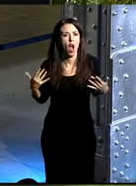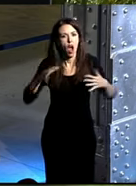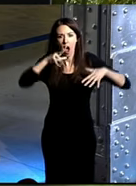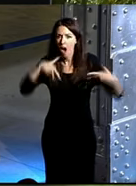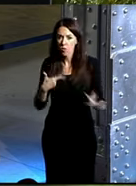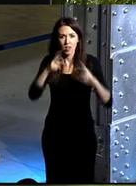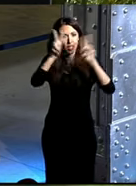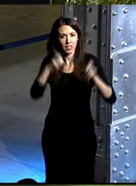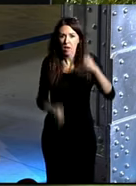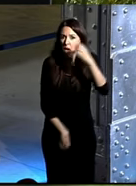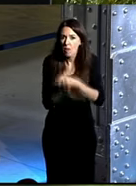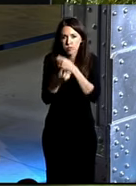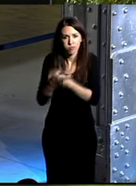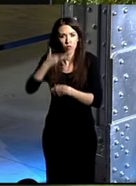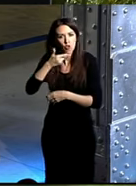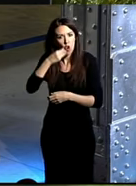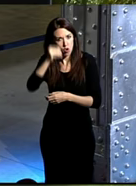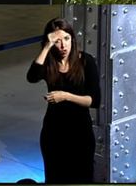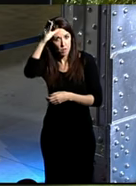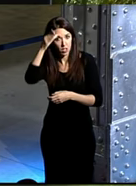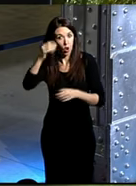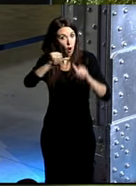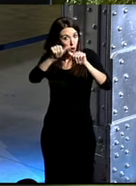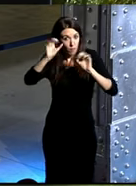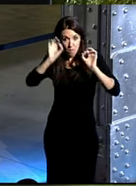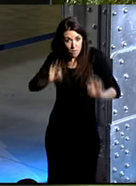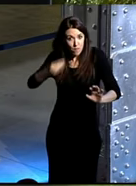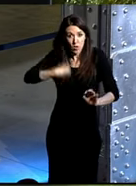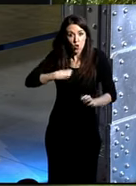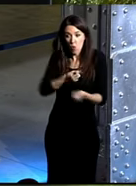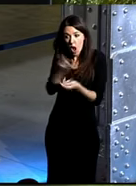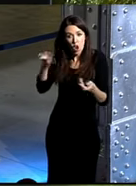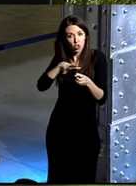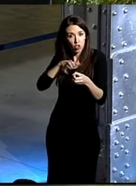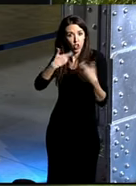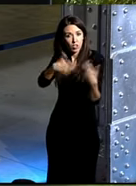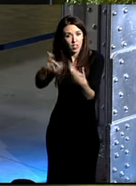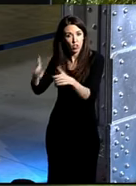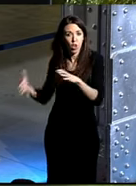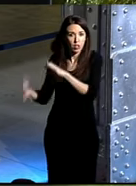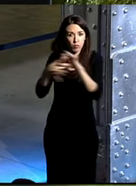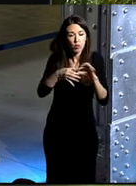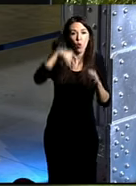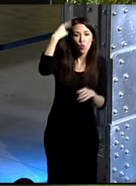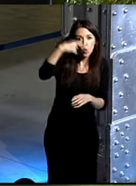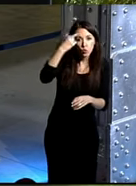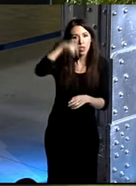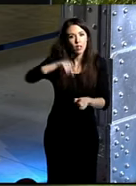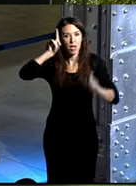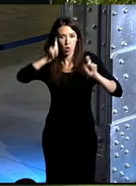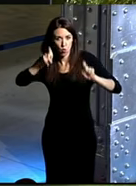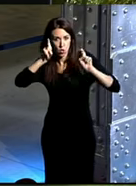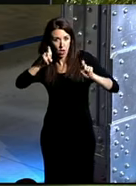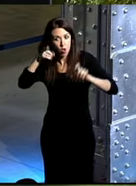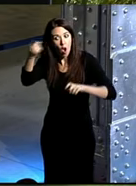día en materia de generación de conocimientos, de la misma forma que ya lo han hecho otros sectores relacionados con la cultura y con la